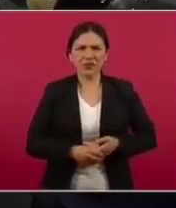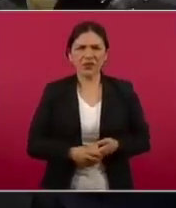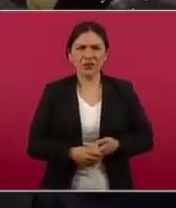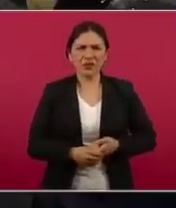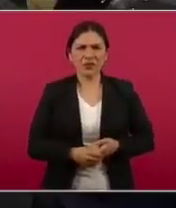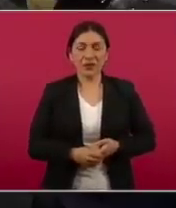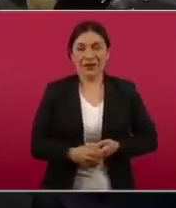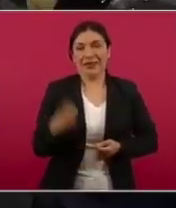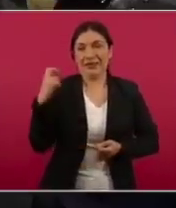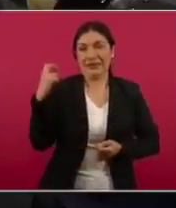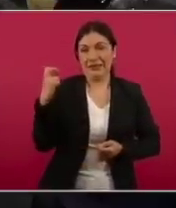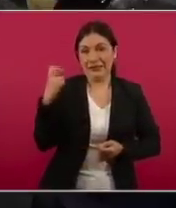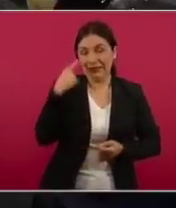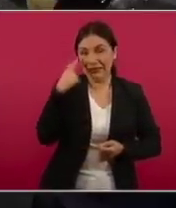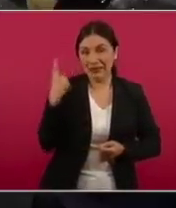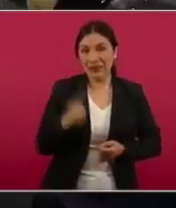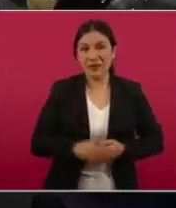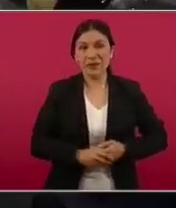Ahí está.